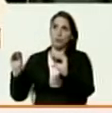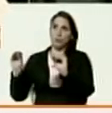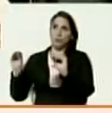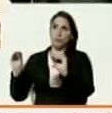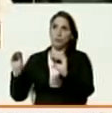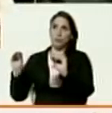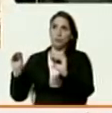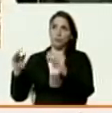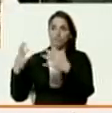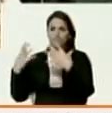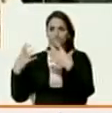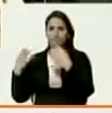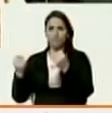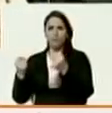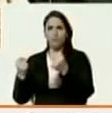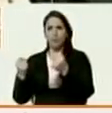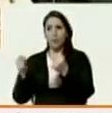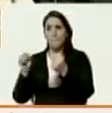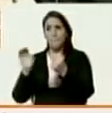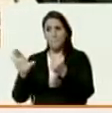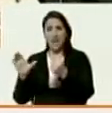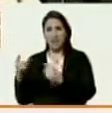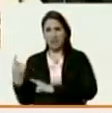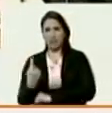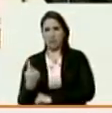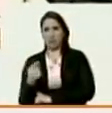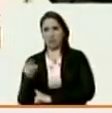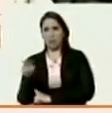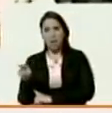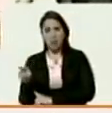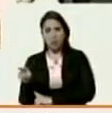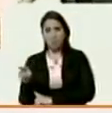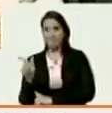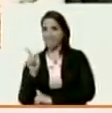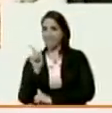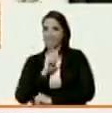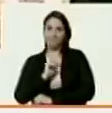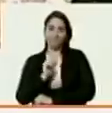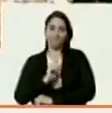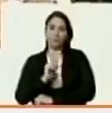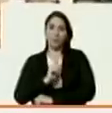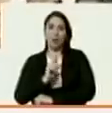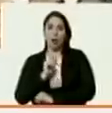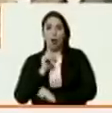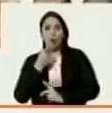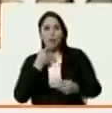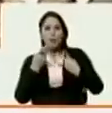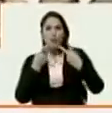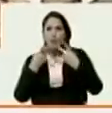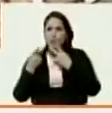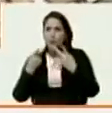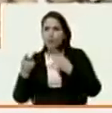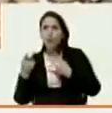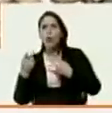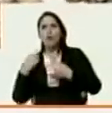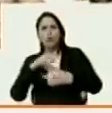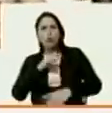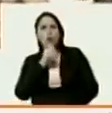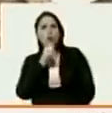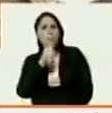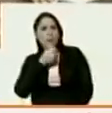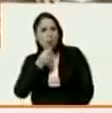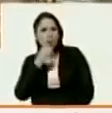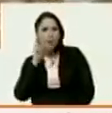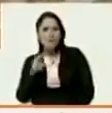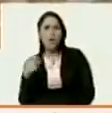a que entiendan que el país no son ellos nada más, a los medios de comunicación que los hemos visto golpeados aquí, periodistas los hemos visto